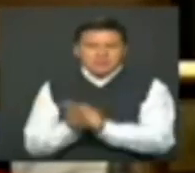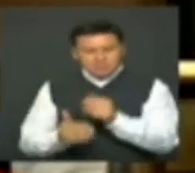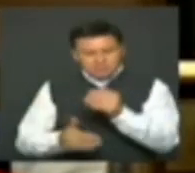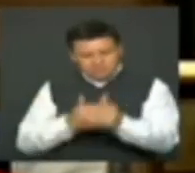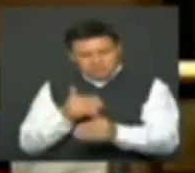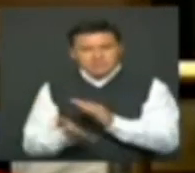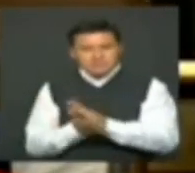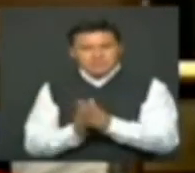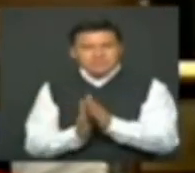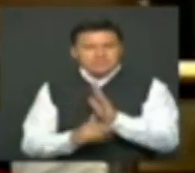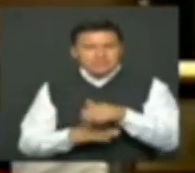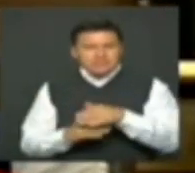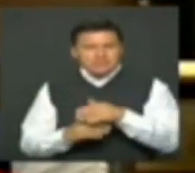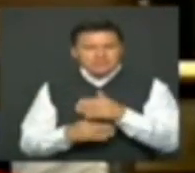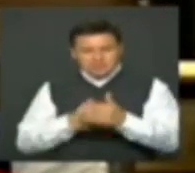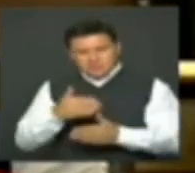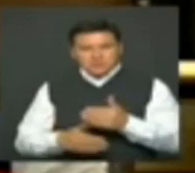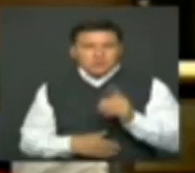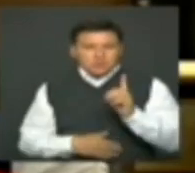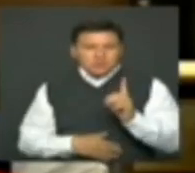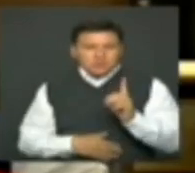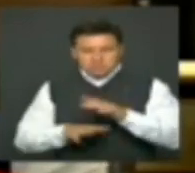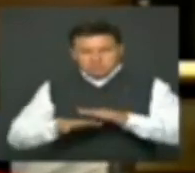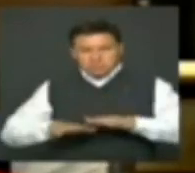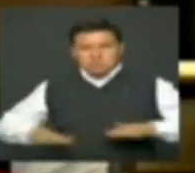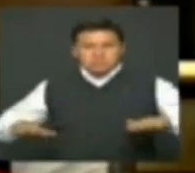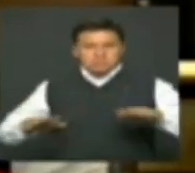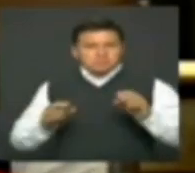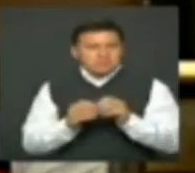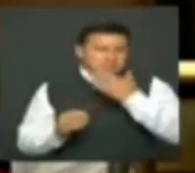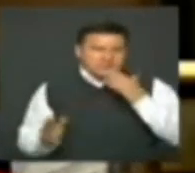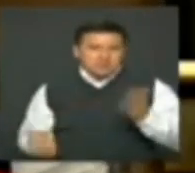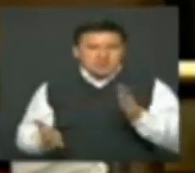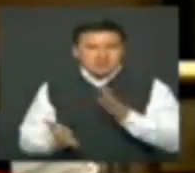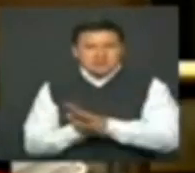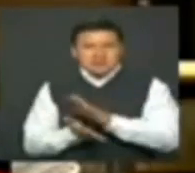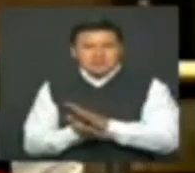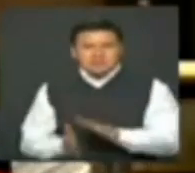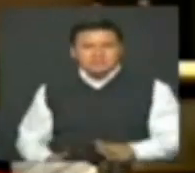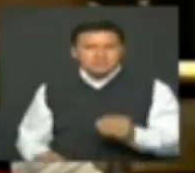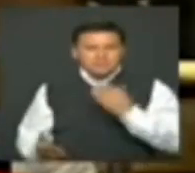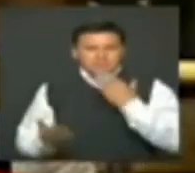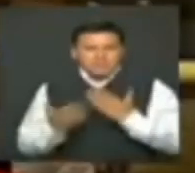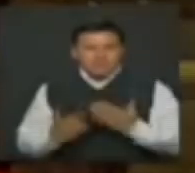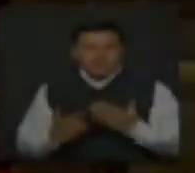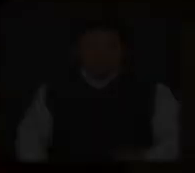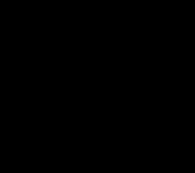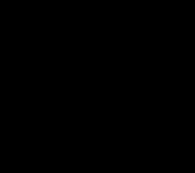avanzar en el medio de un escenario mucho más tranquilo. Muchas gracias.